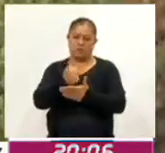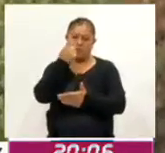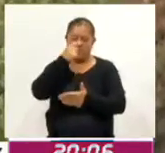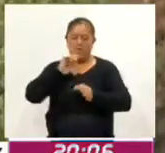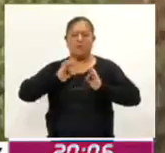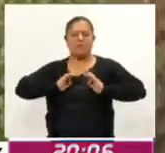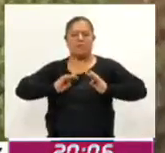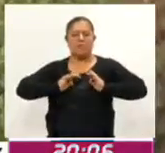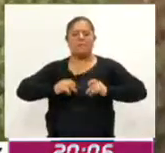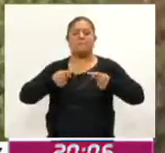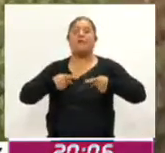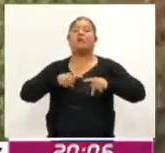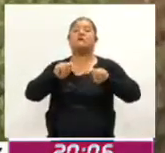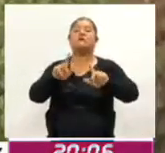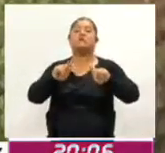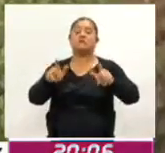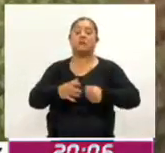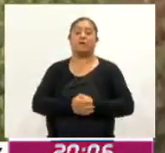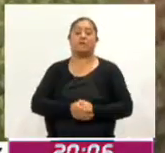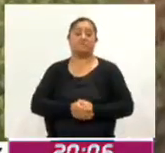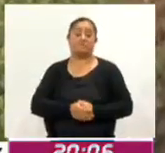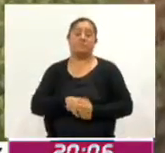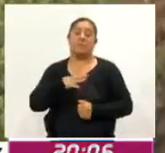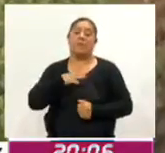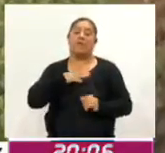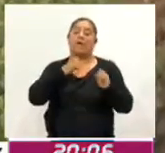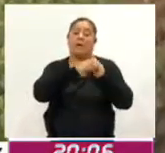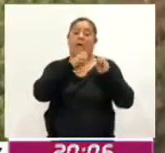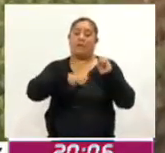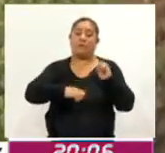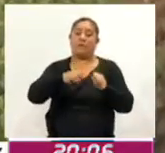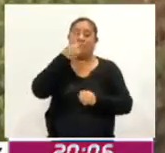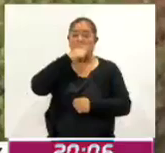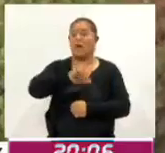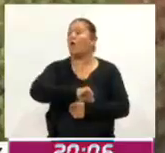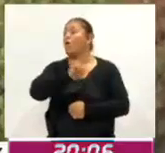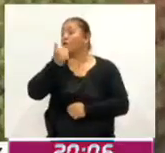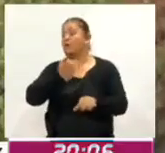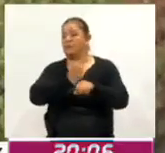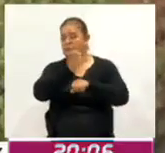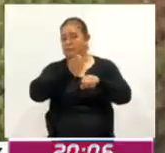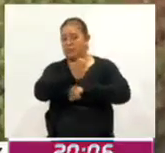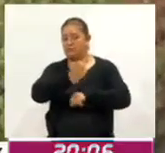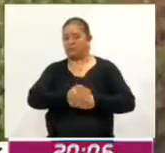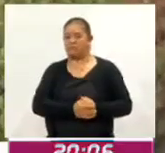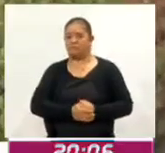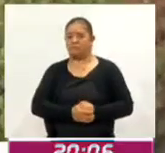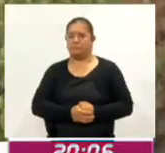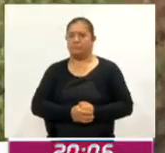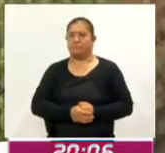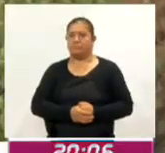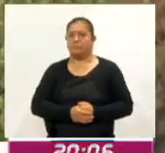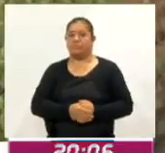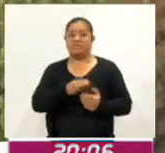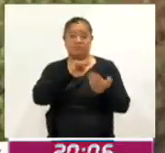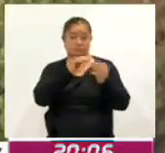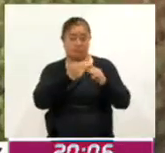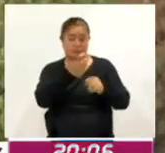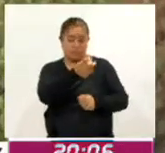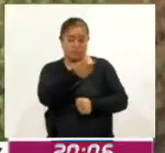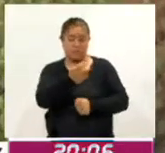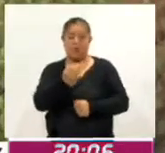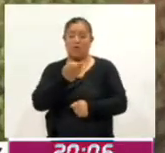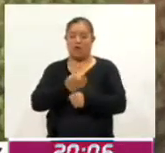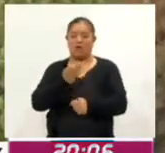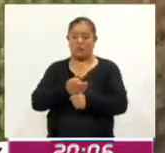es ejemplo para otras entidades. Ante ello, sirva este marco